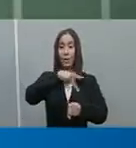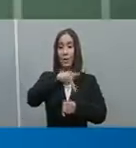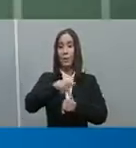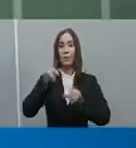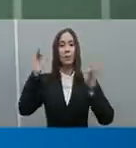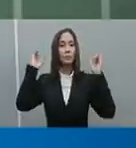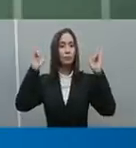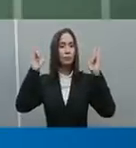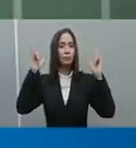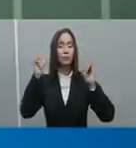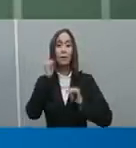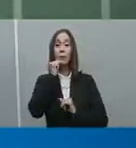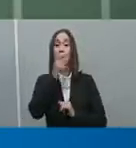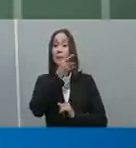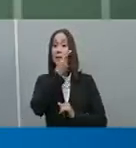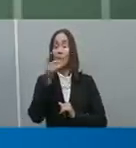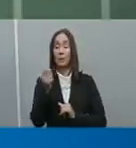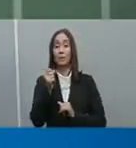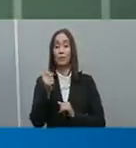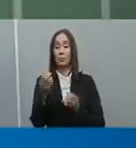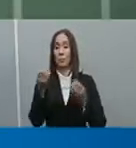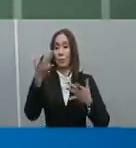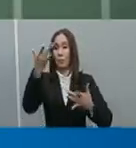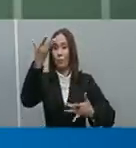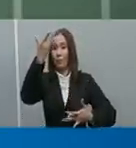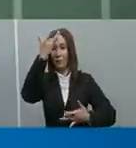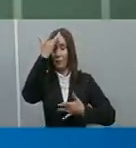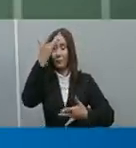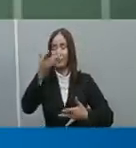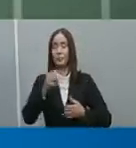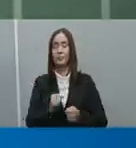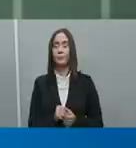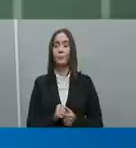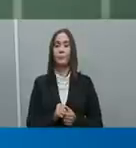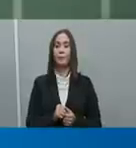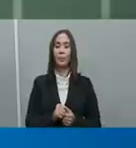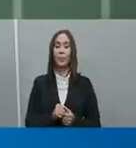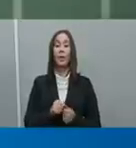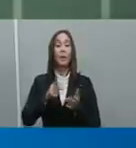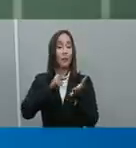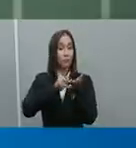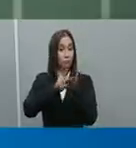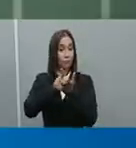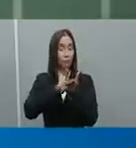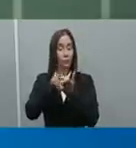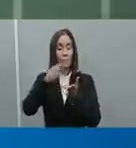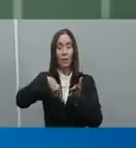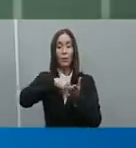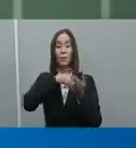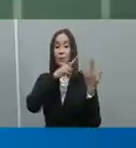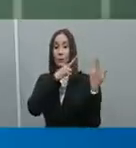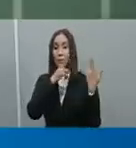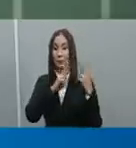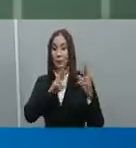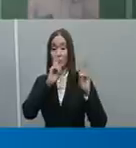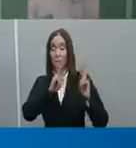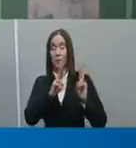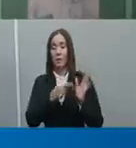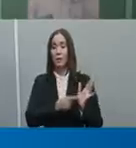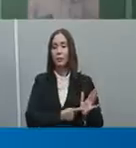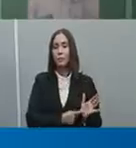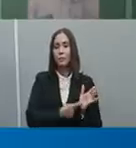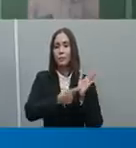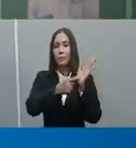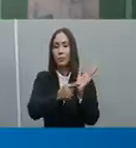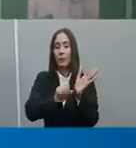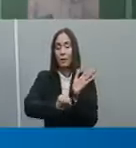necesaria después de que más de 2 meses el país estuviera prácticamente cerrado, y puso como ejemplo el sector turismo,